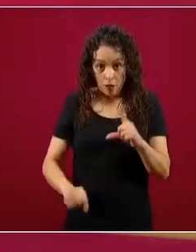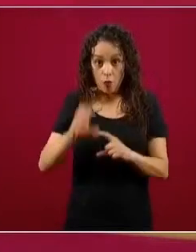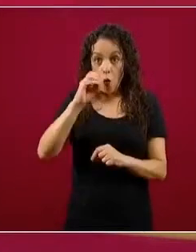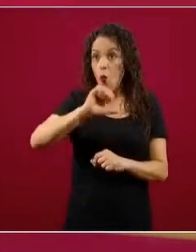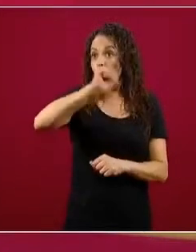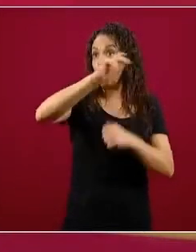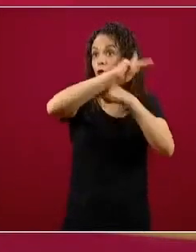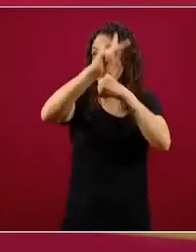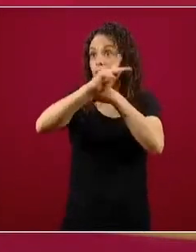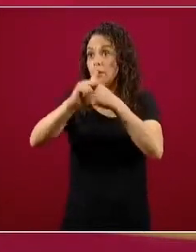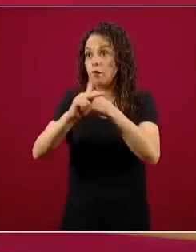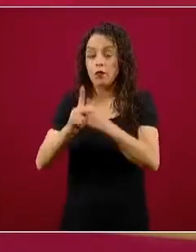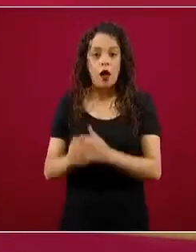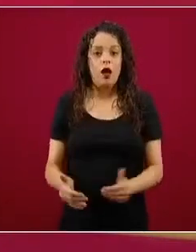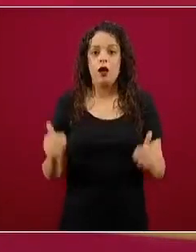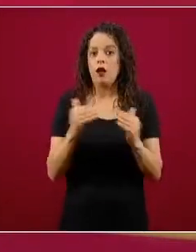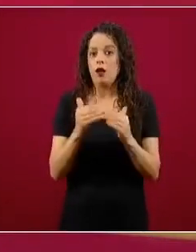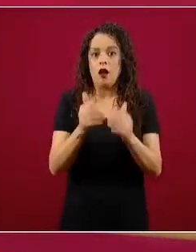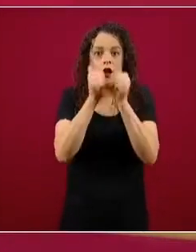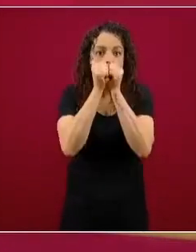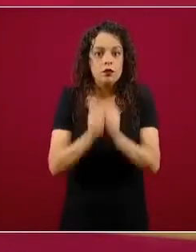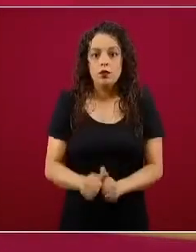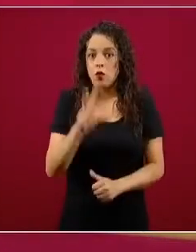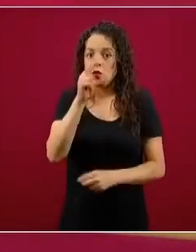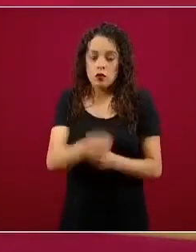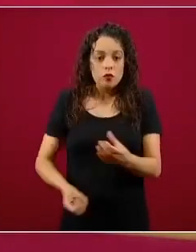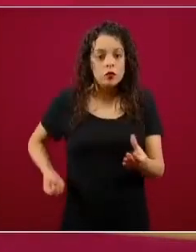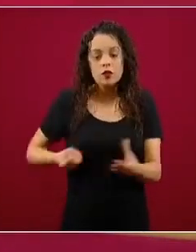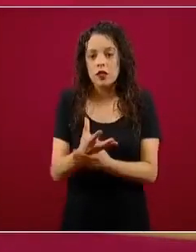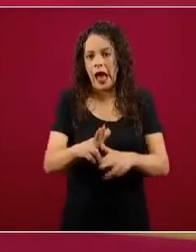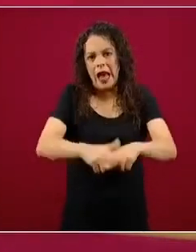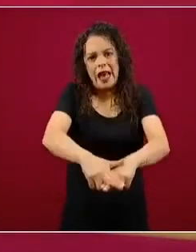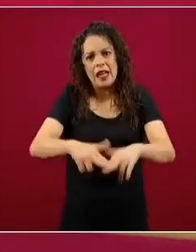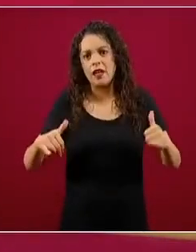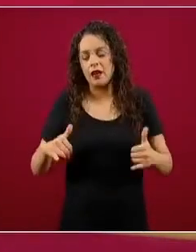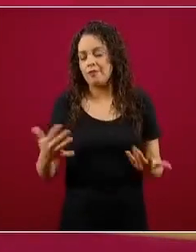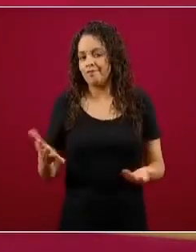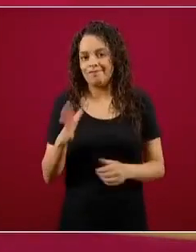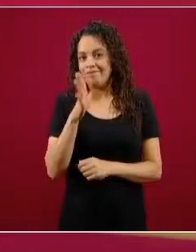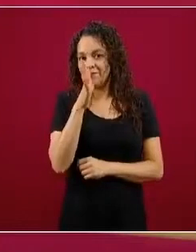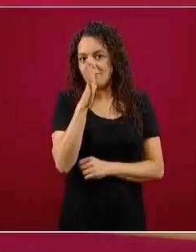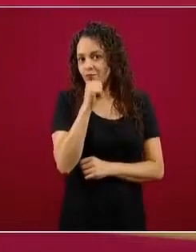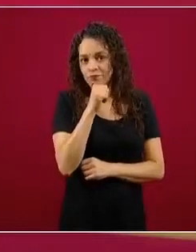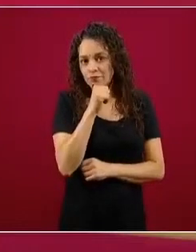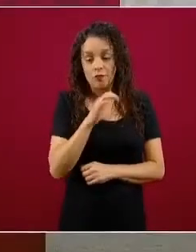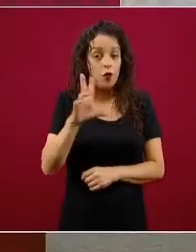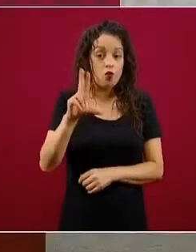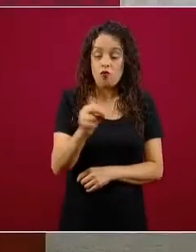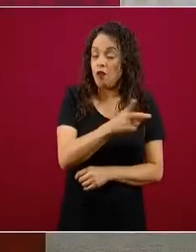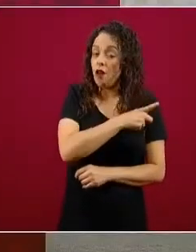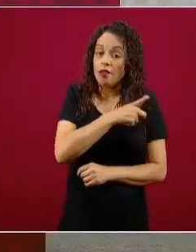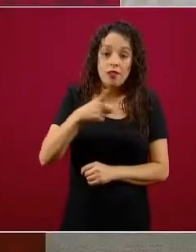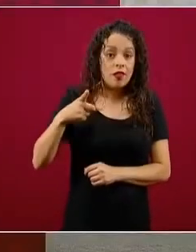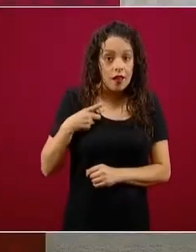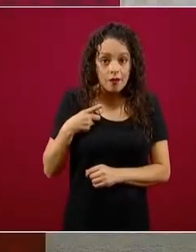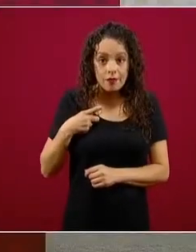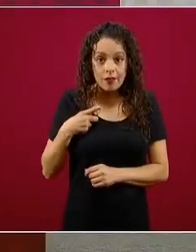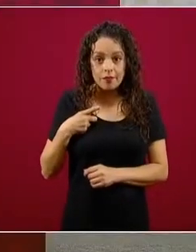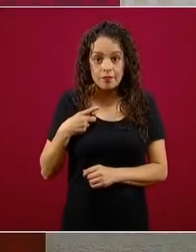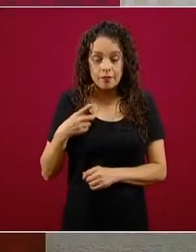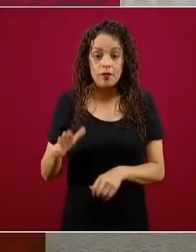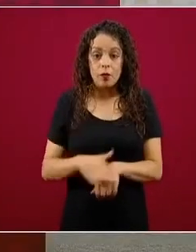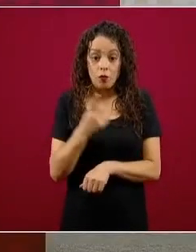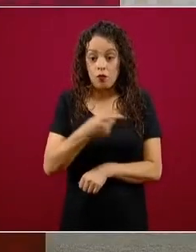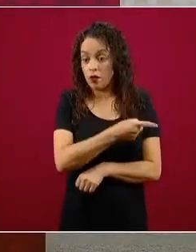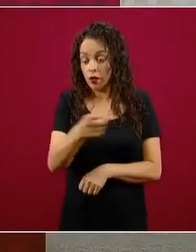o enclaustrados, limitados en su vida pública. No se puede, no se debe, porque hay gente que